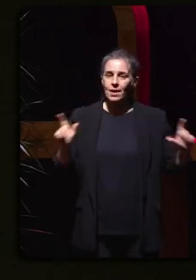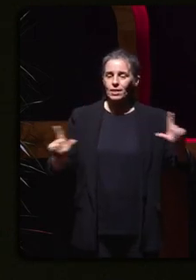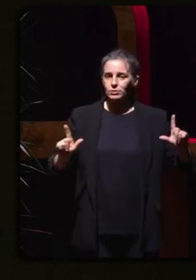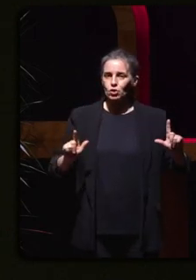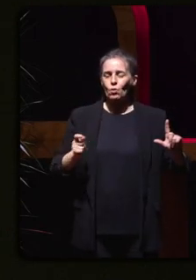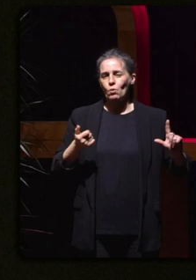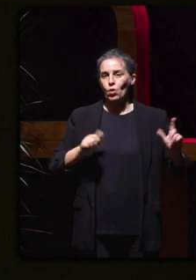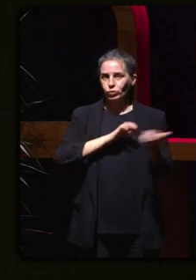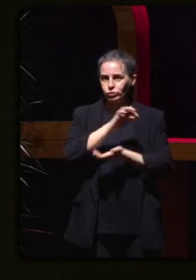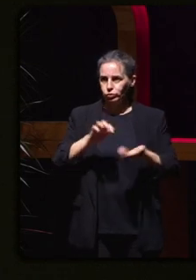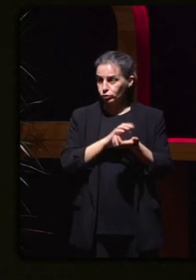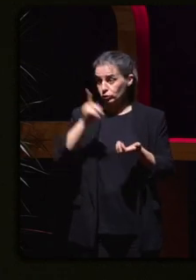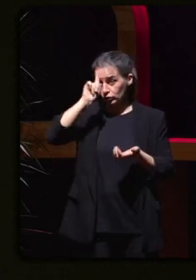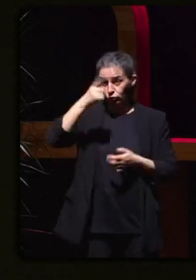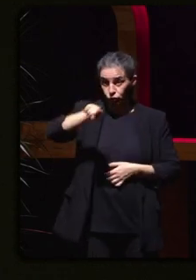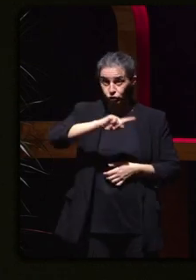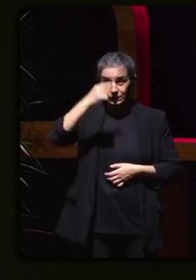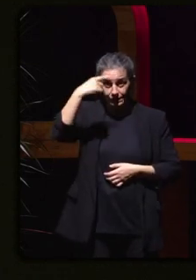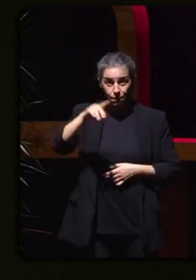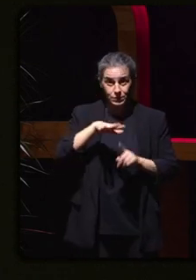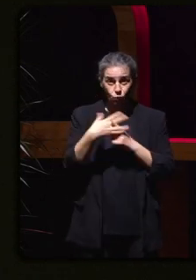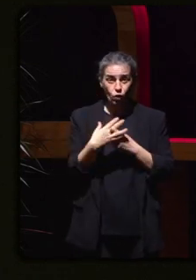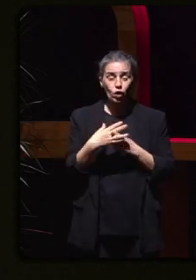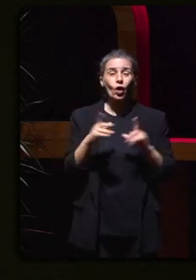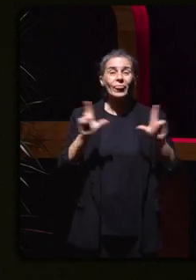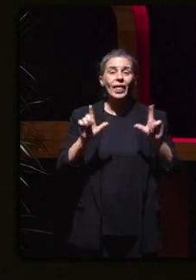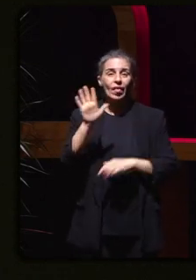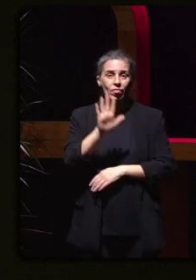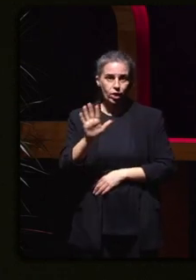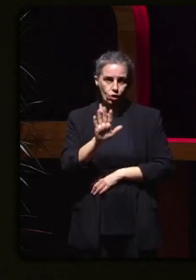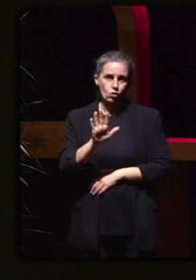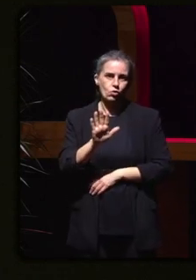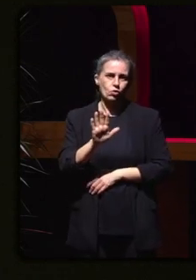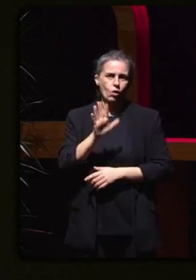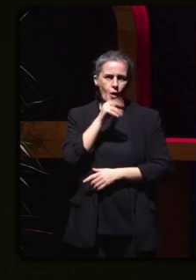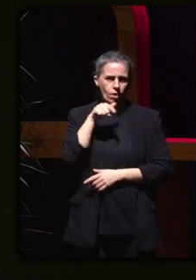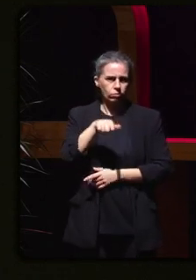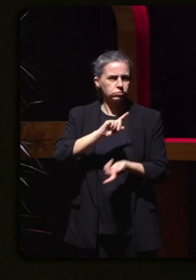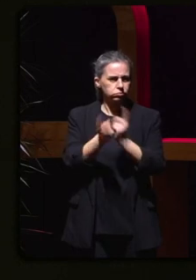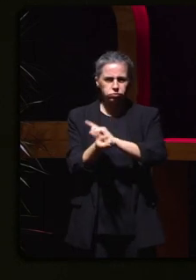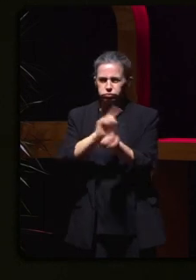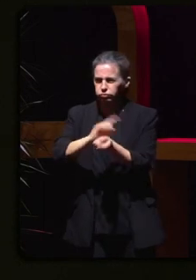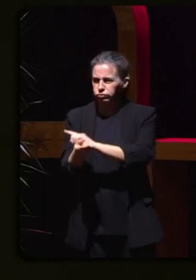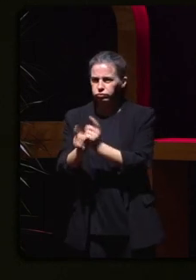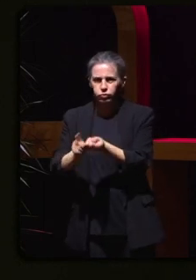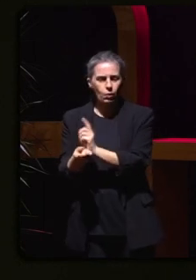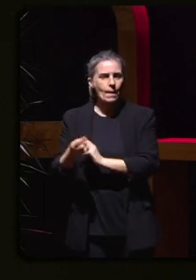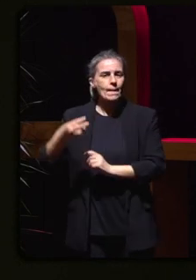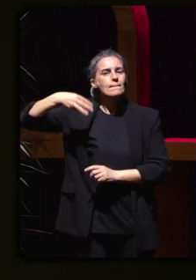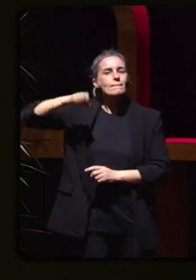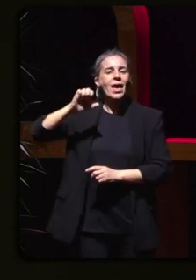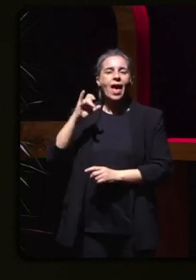pues ya sabéis todo lo que está ocurriendo en telecinco con los cambios que está pidiendo mediaset